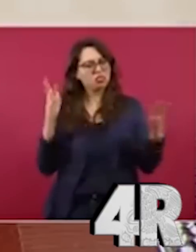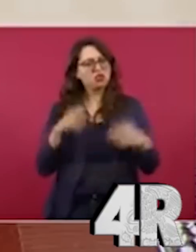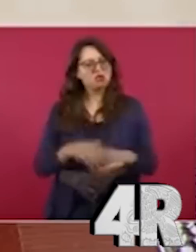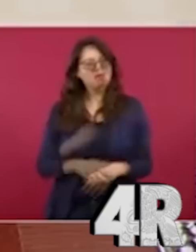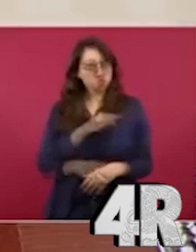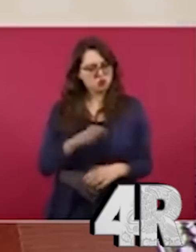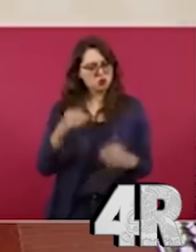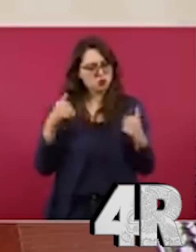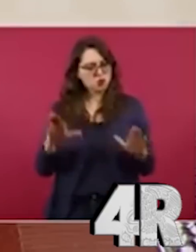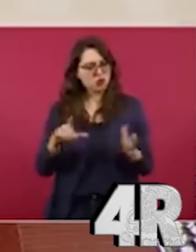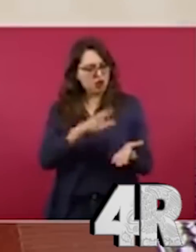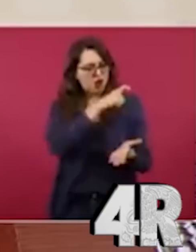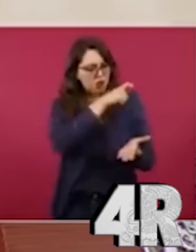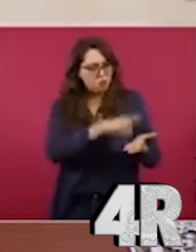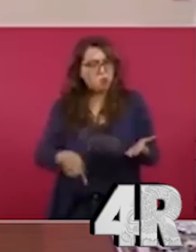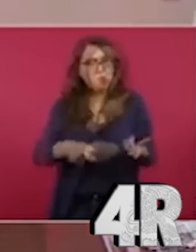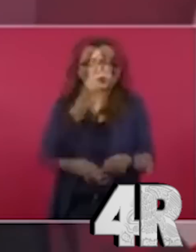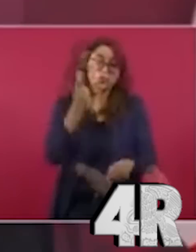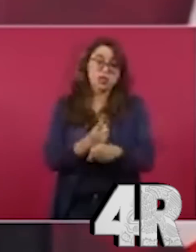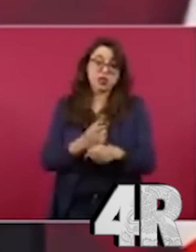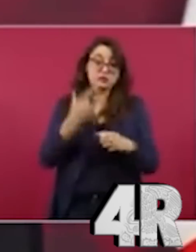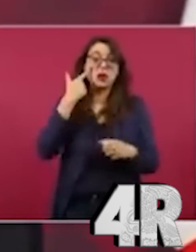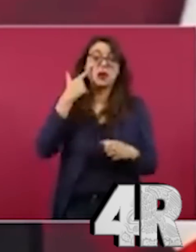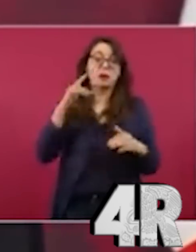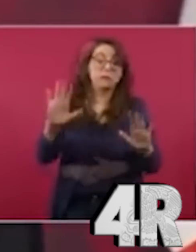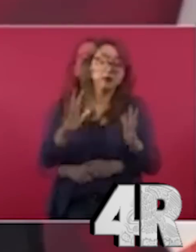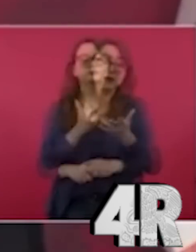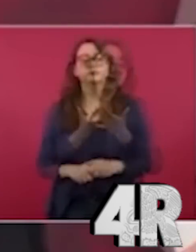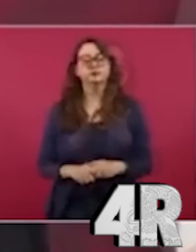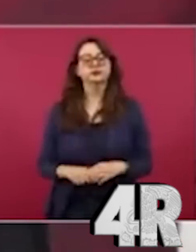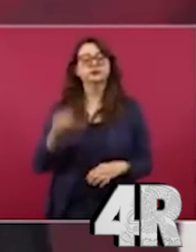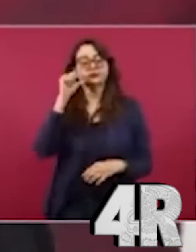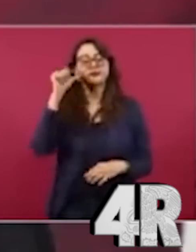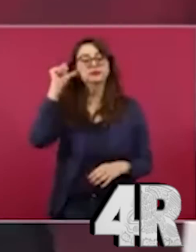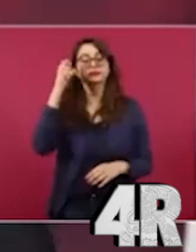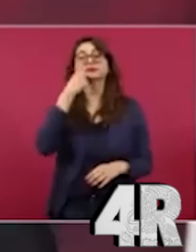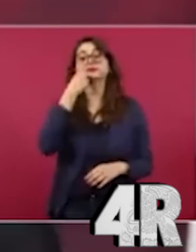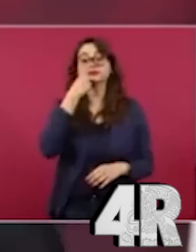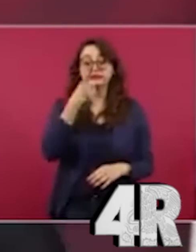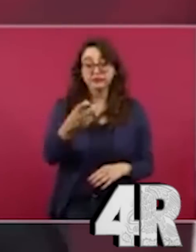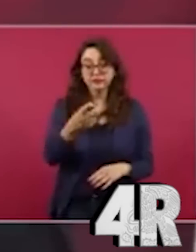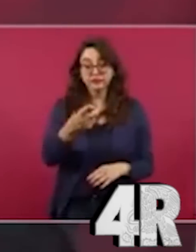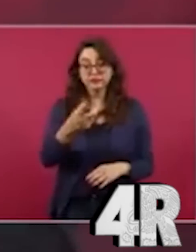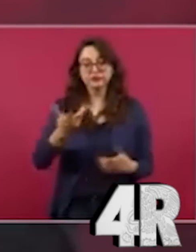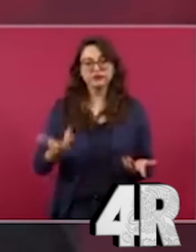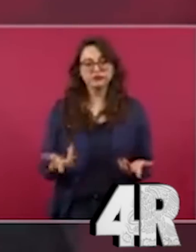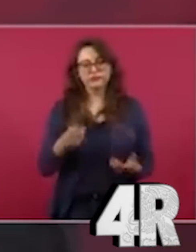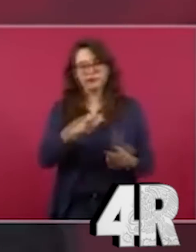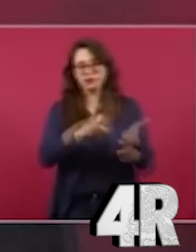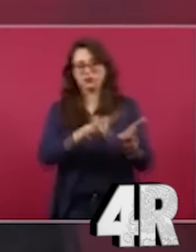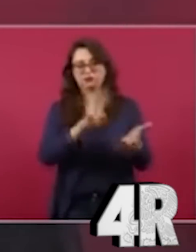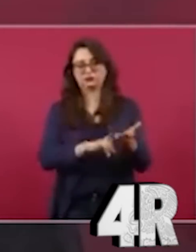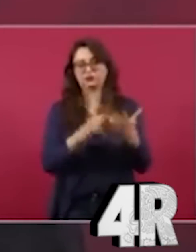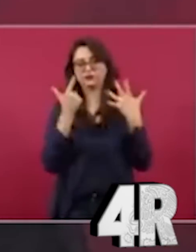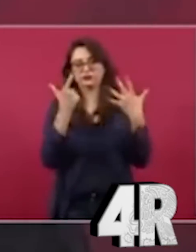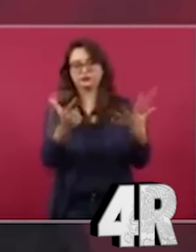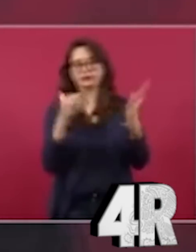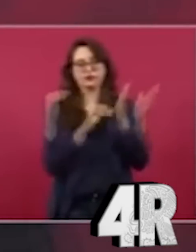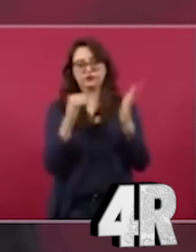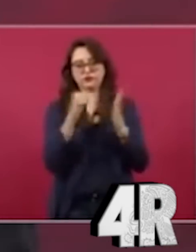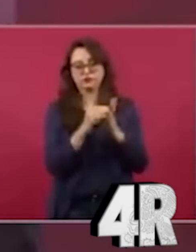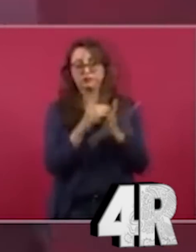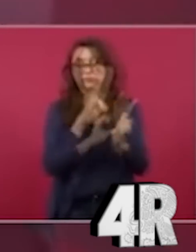una oportunidad, es una oportunidad. A lo mejor lo que yo les decía ayer, si hablaron de 7 mil millones, tienen que